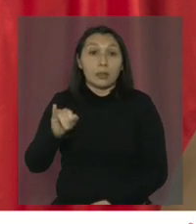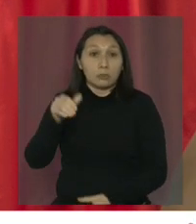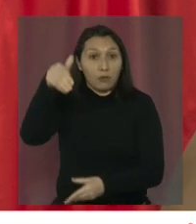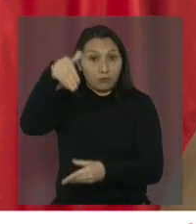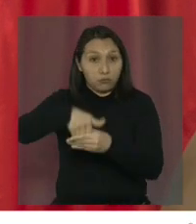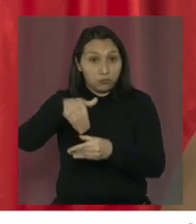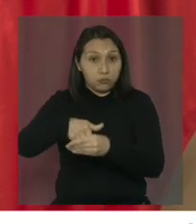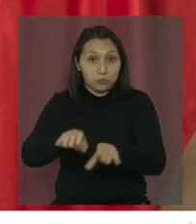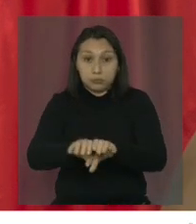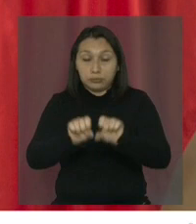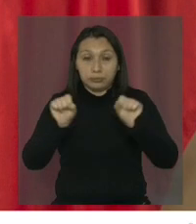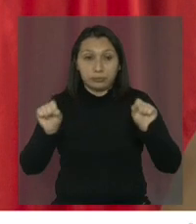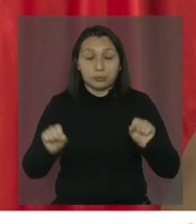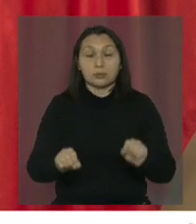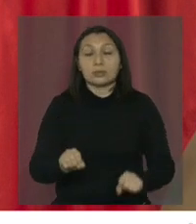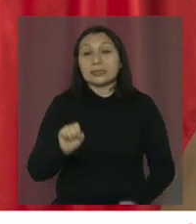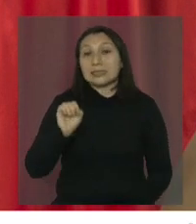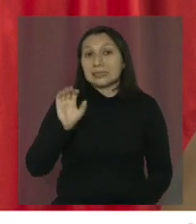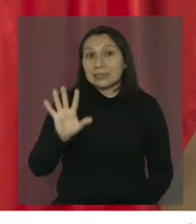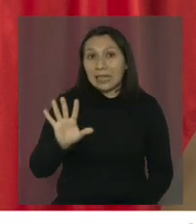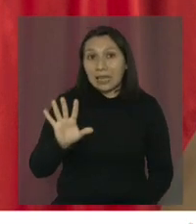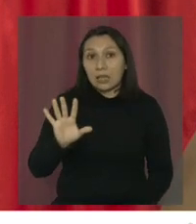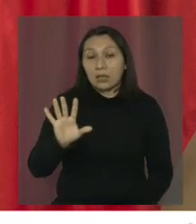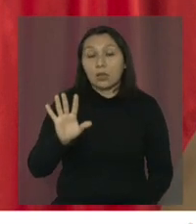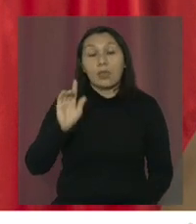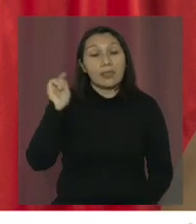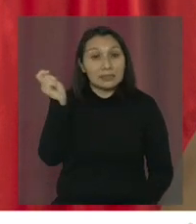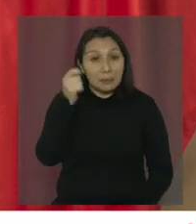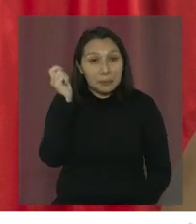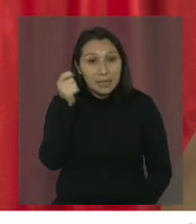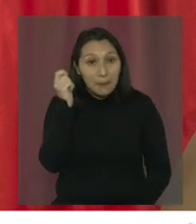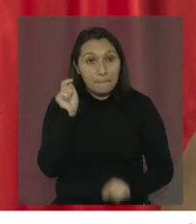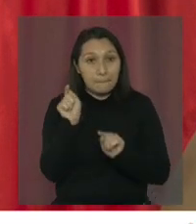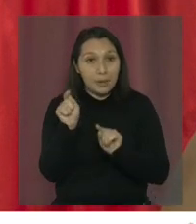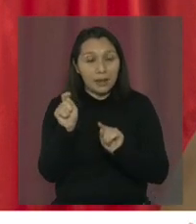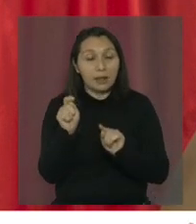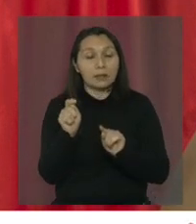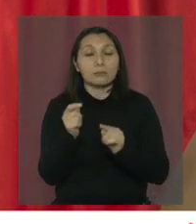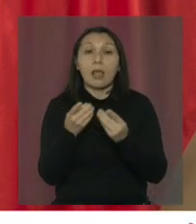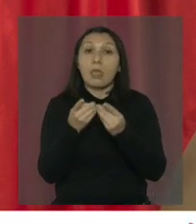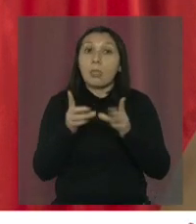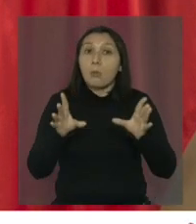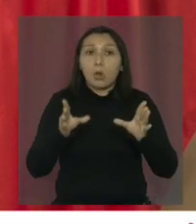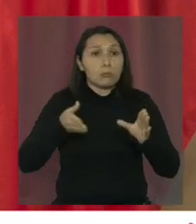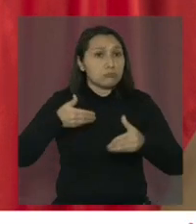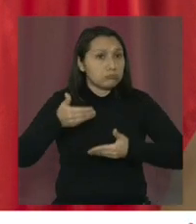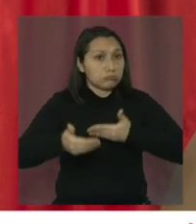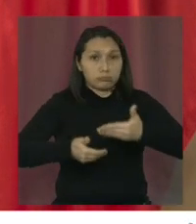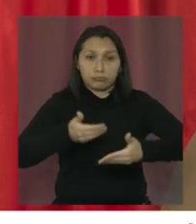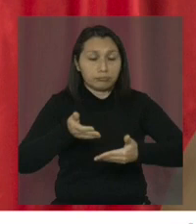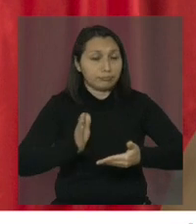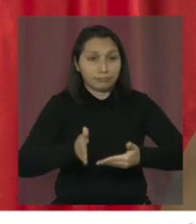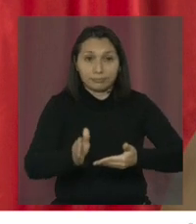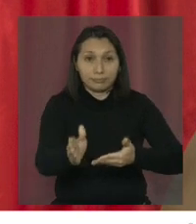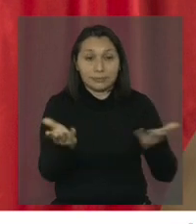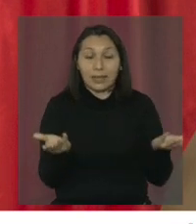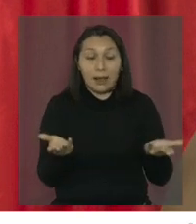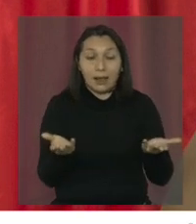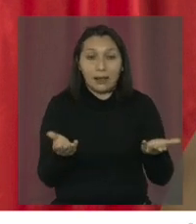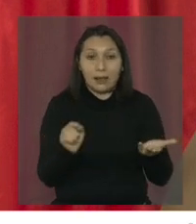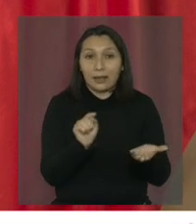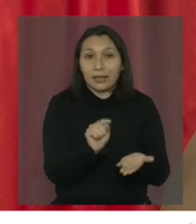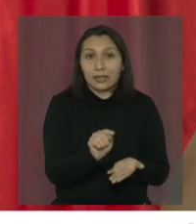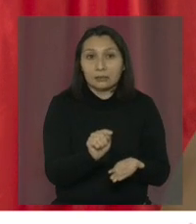es decir el cual el 5 de septiembre la democracia seguirá funcionando y eso es